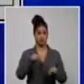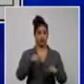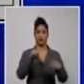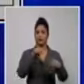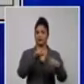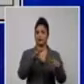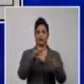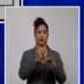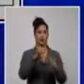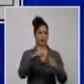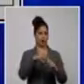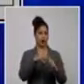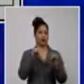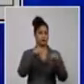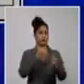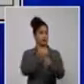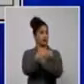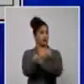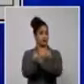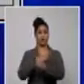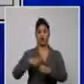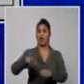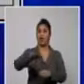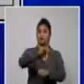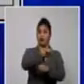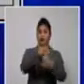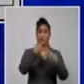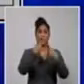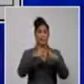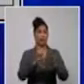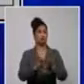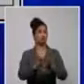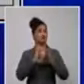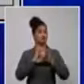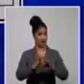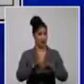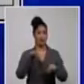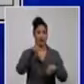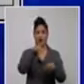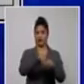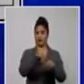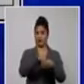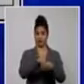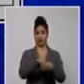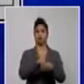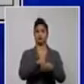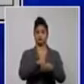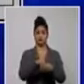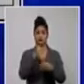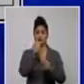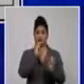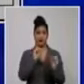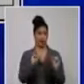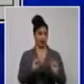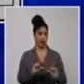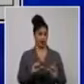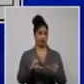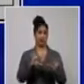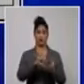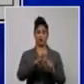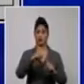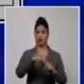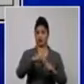hay riesgo en todos lados, en estos municipios es todavía mayor. Guantánamo, con una tasa de